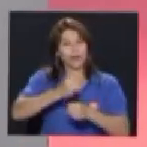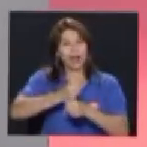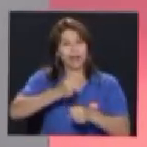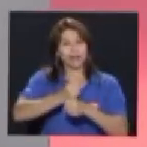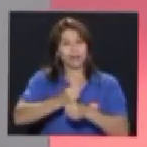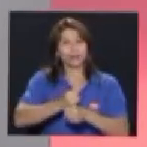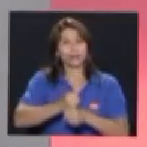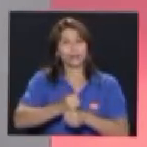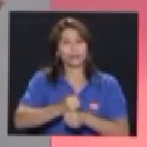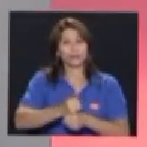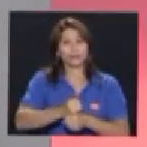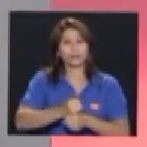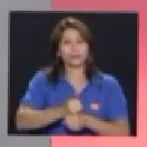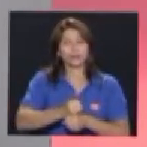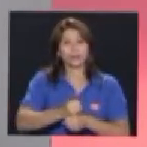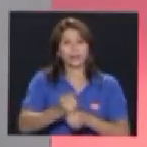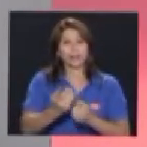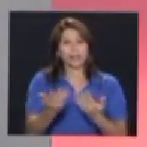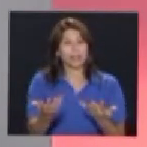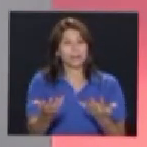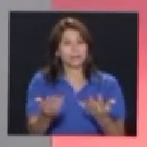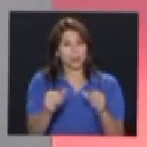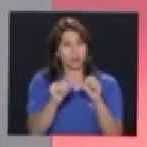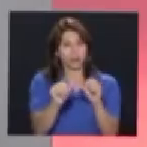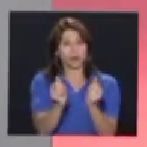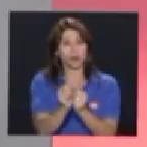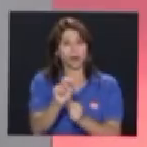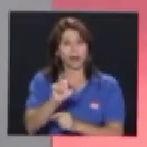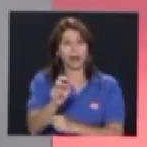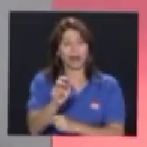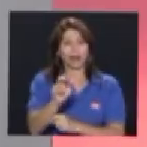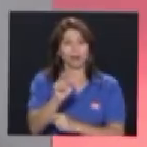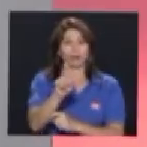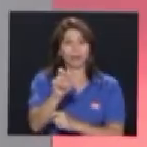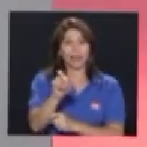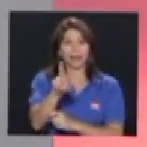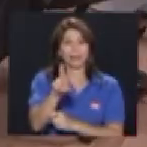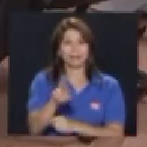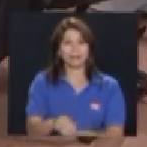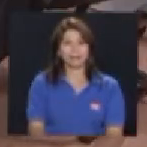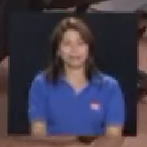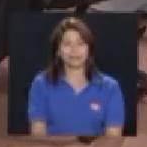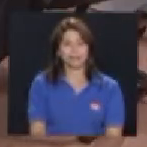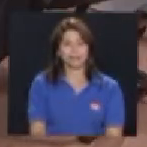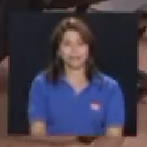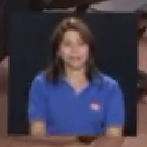y quédense con Canal UCR.